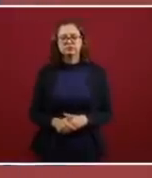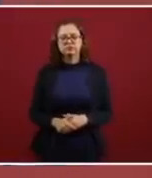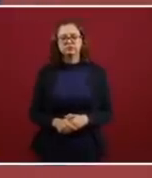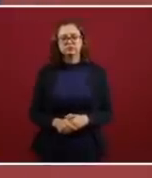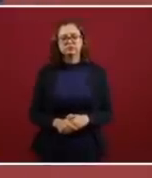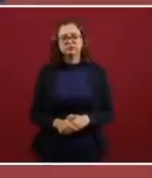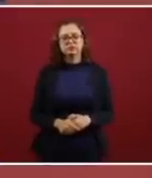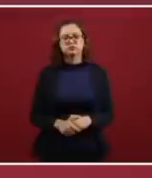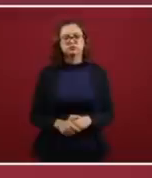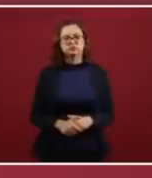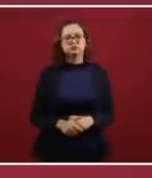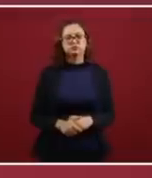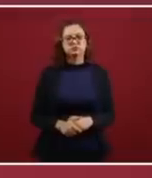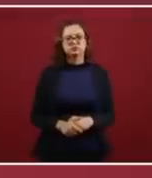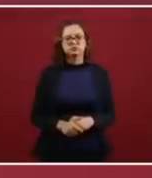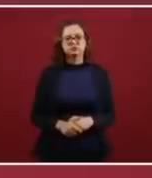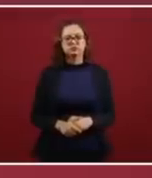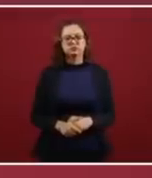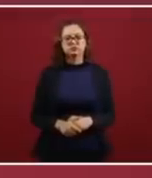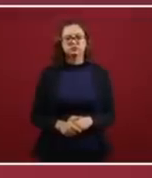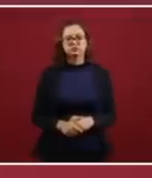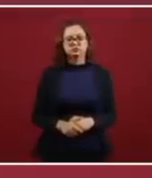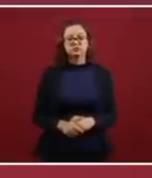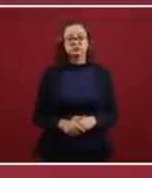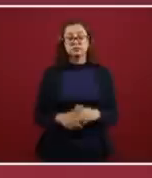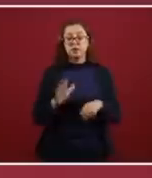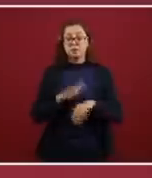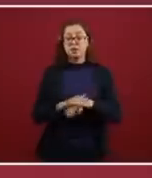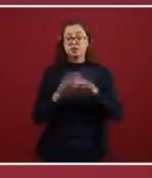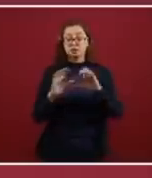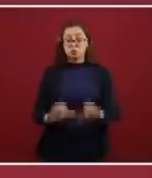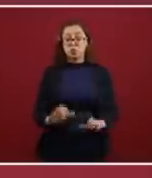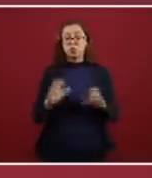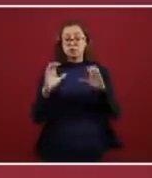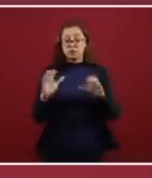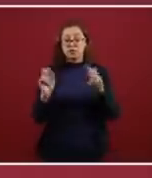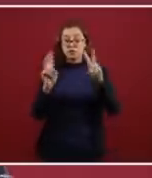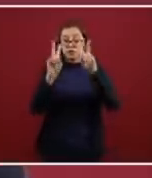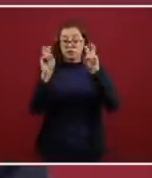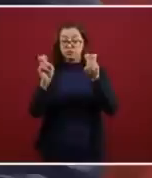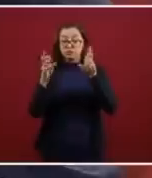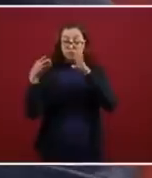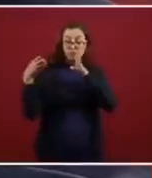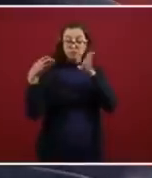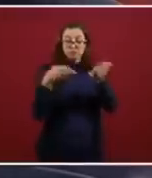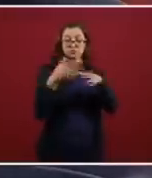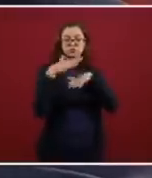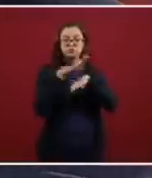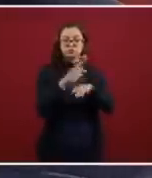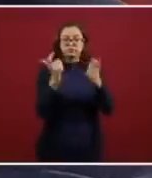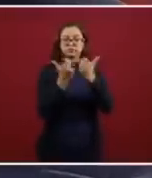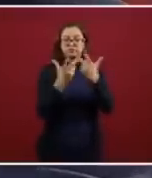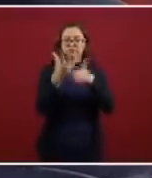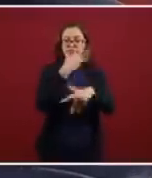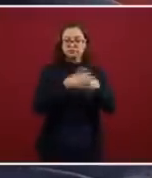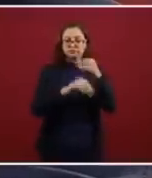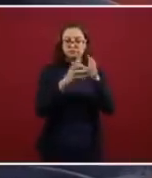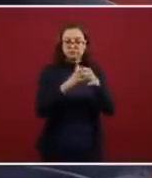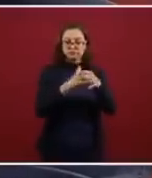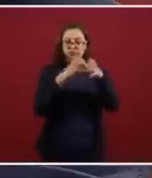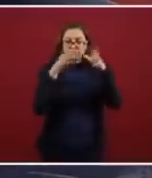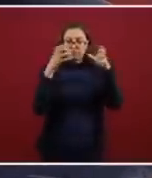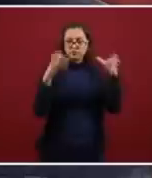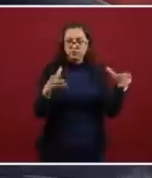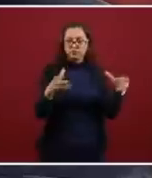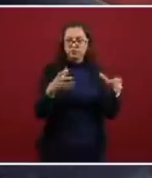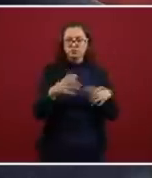uno de los sectores que tienen que ver con el crecimiento, no en